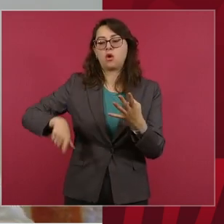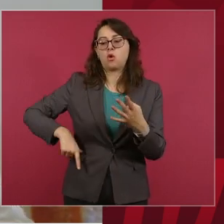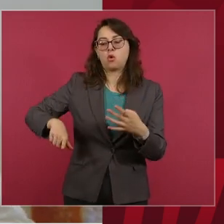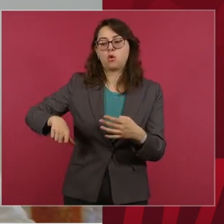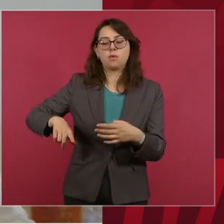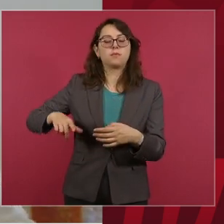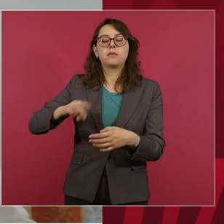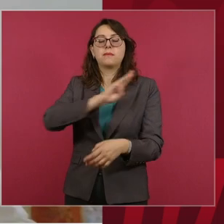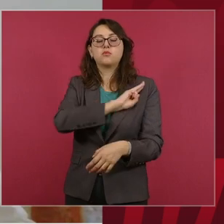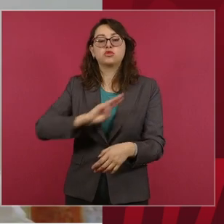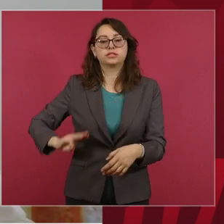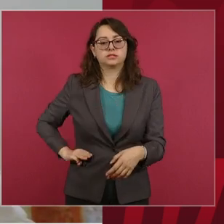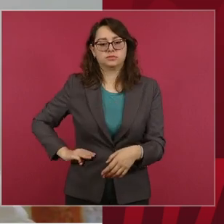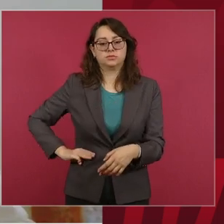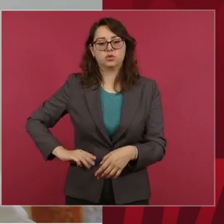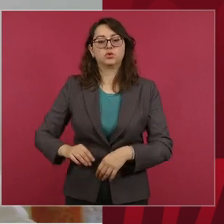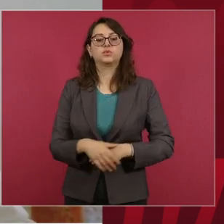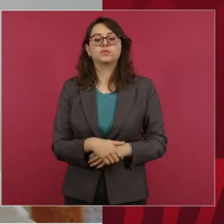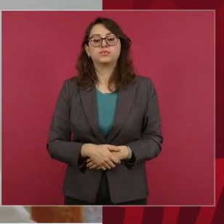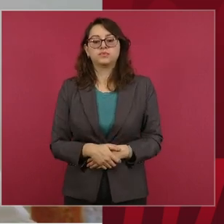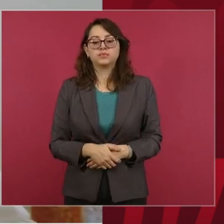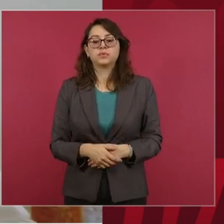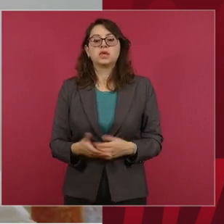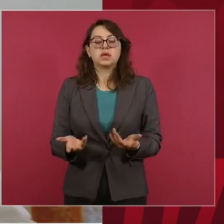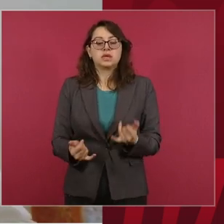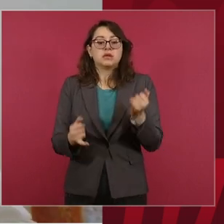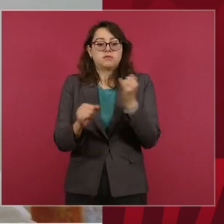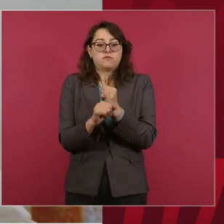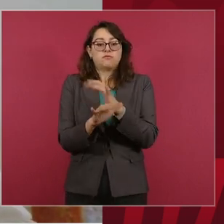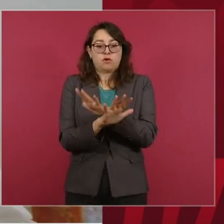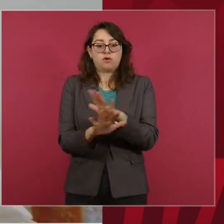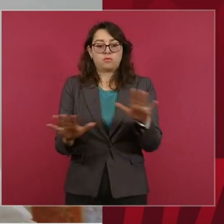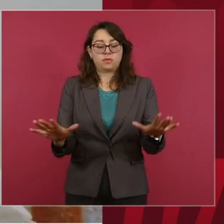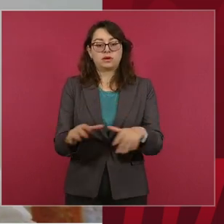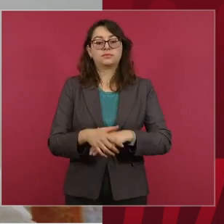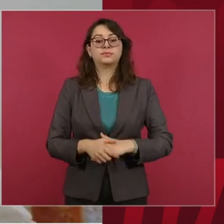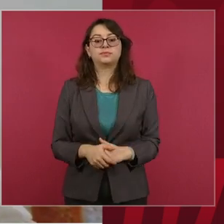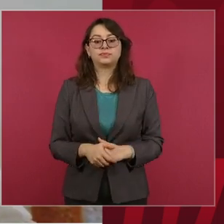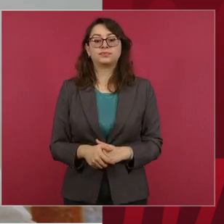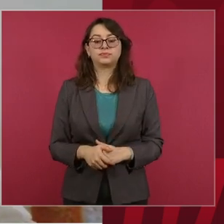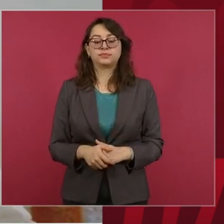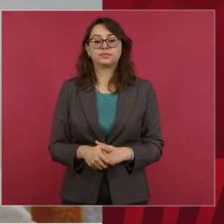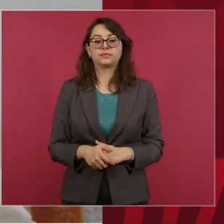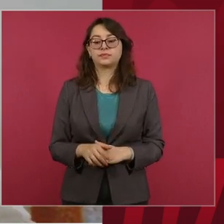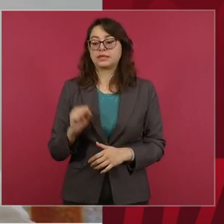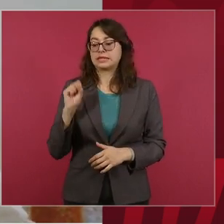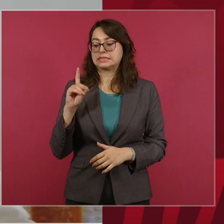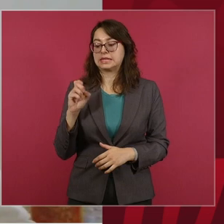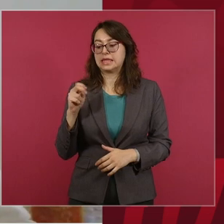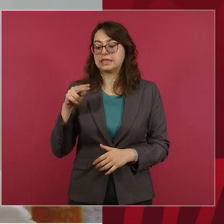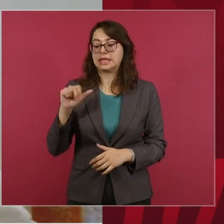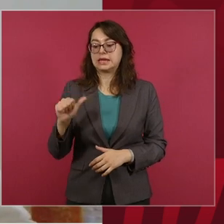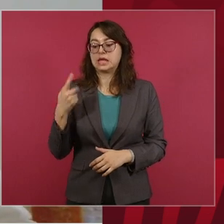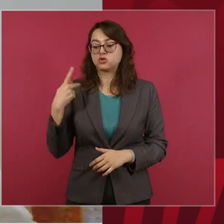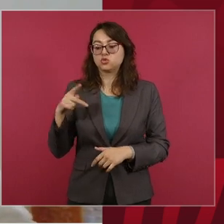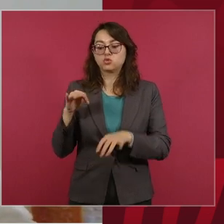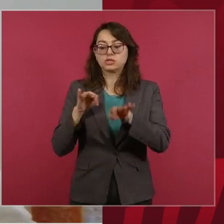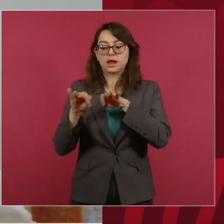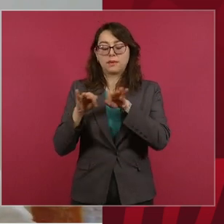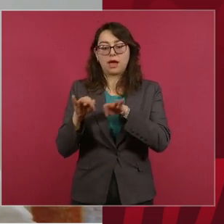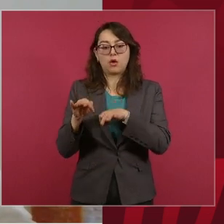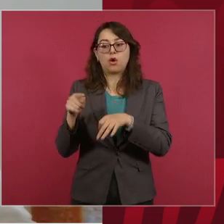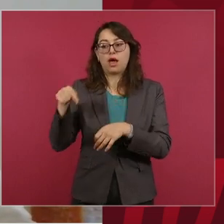Informo a ustedes el trabajo que realiza la Secretaría de la Defensa Nacional con 16